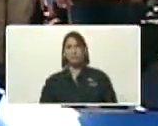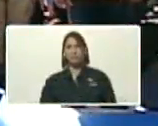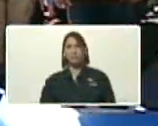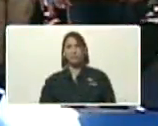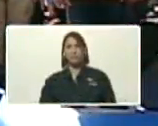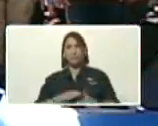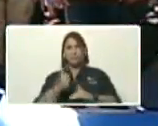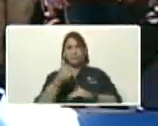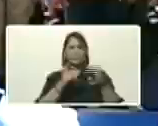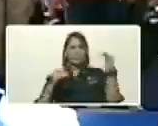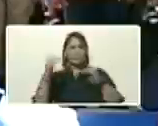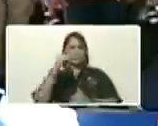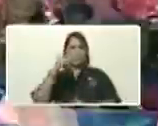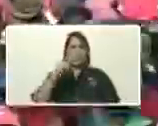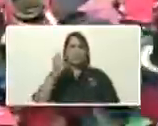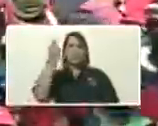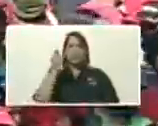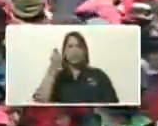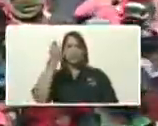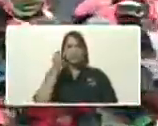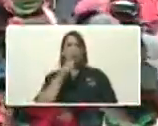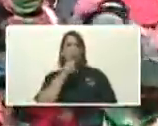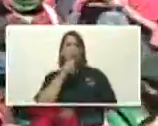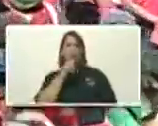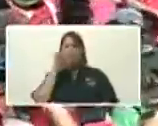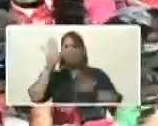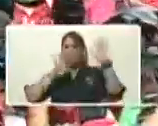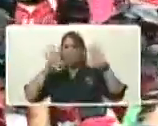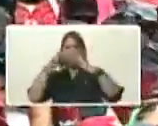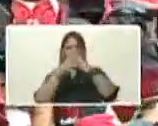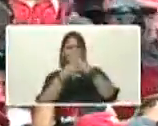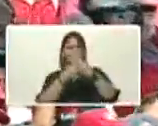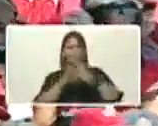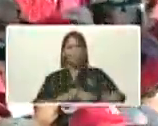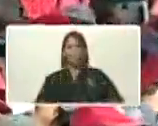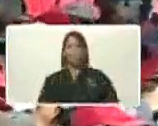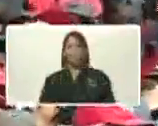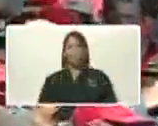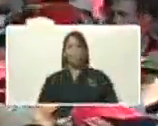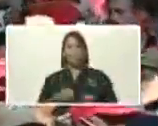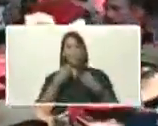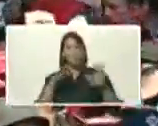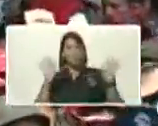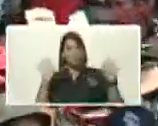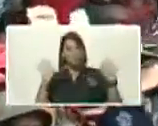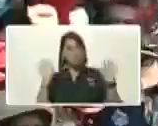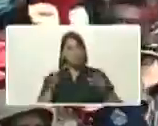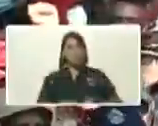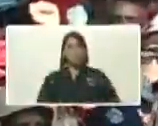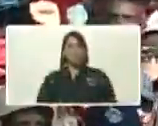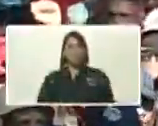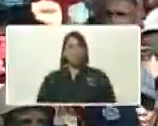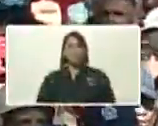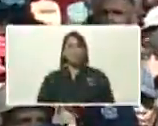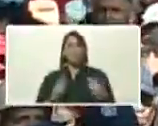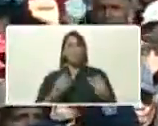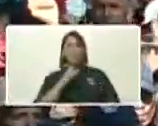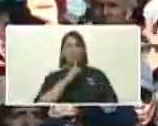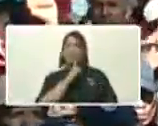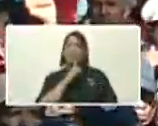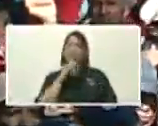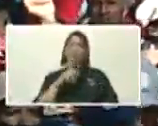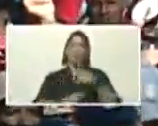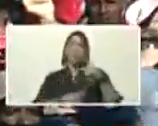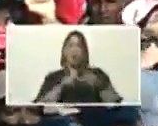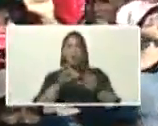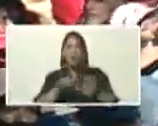capitán y diputado. ¿Quién se ofrece? Bueno, vamos, ¿cómo que se llama ese programa por